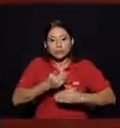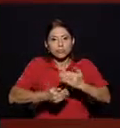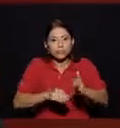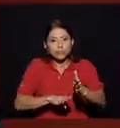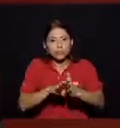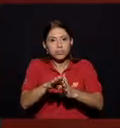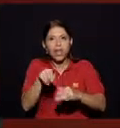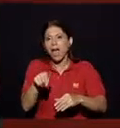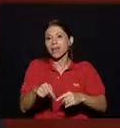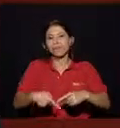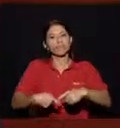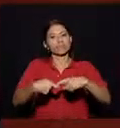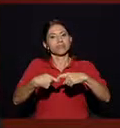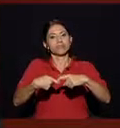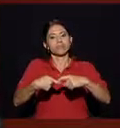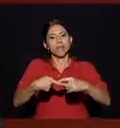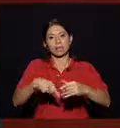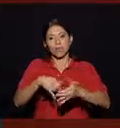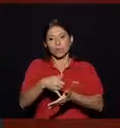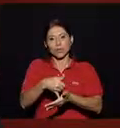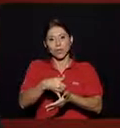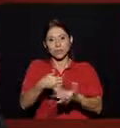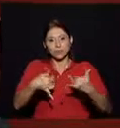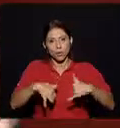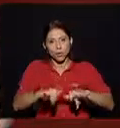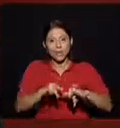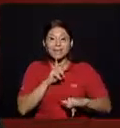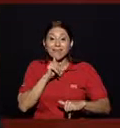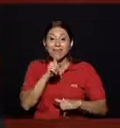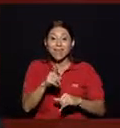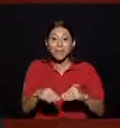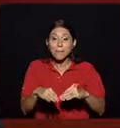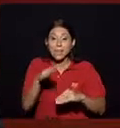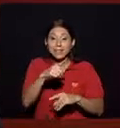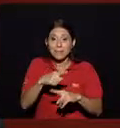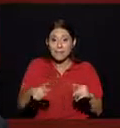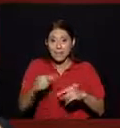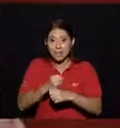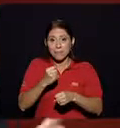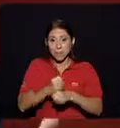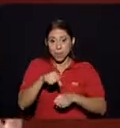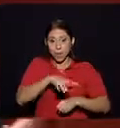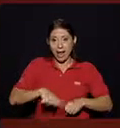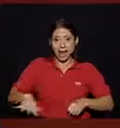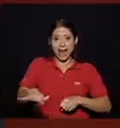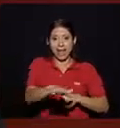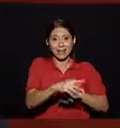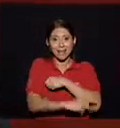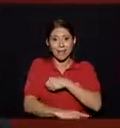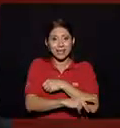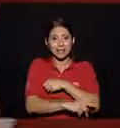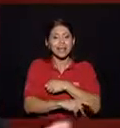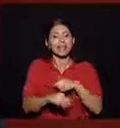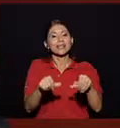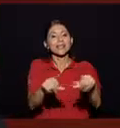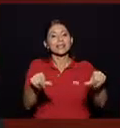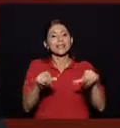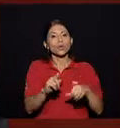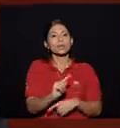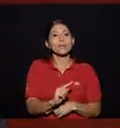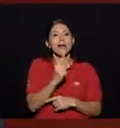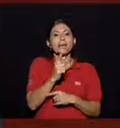producción, ahí estamos muy débiles todavía. En realidad, más de la mitad del empleo de este país está todavía en sectores muy primarios que no